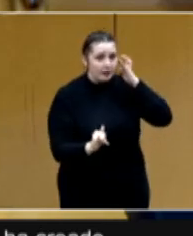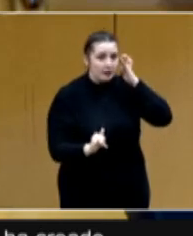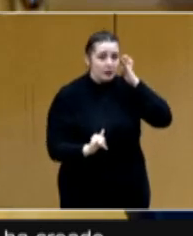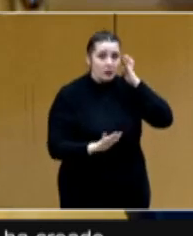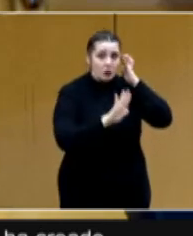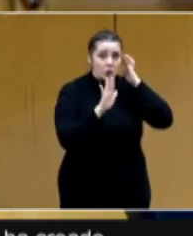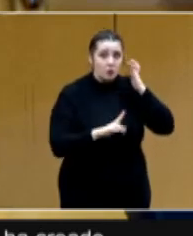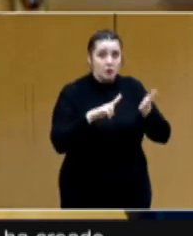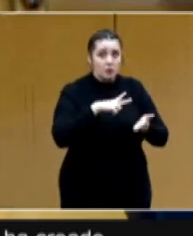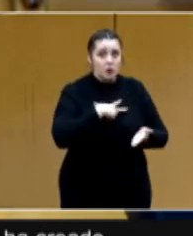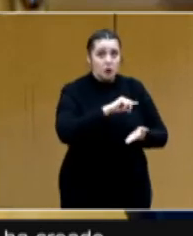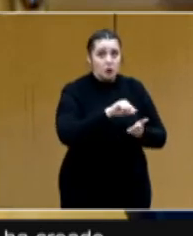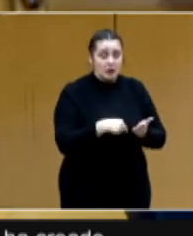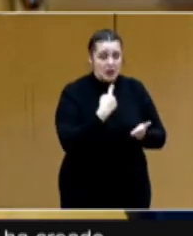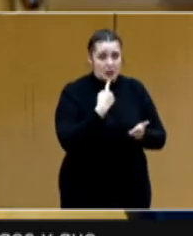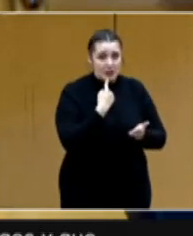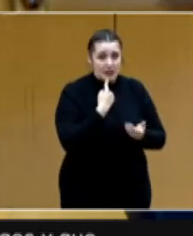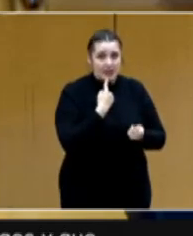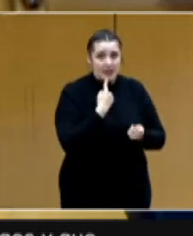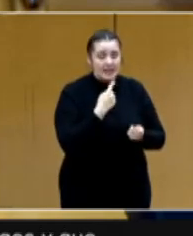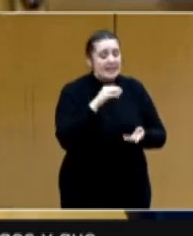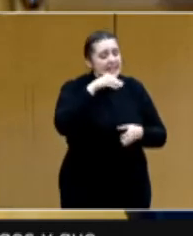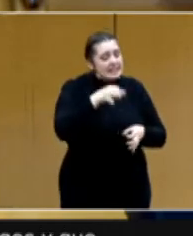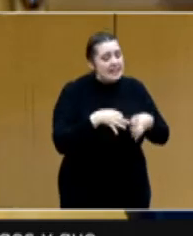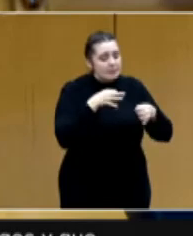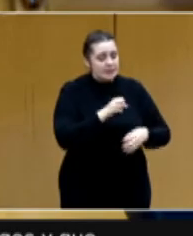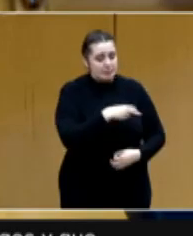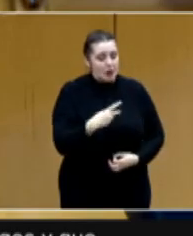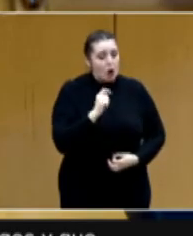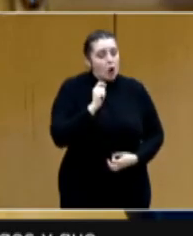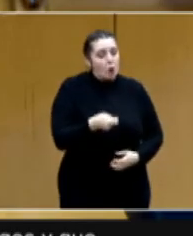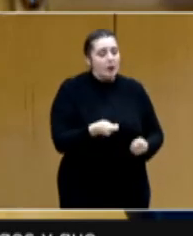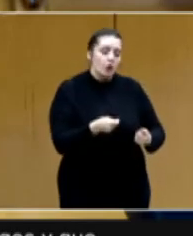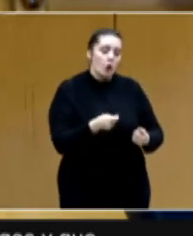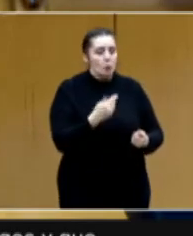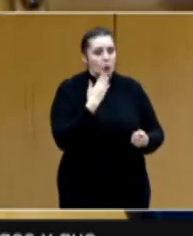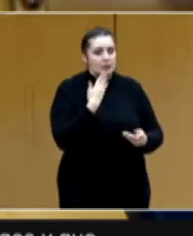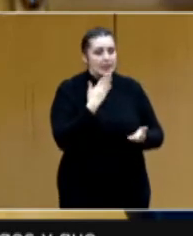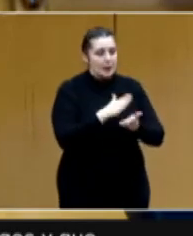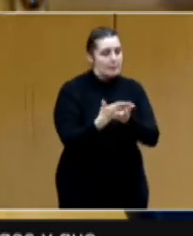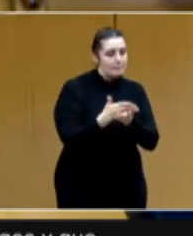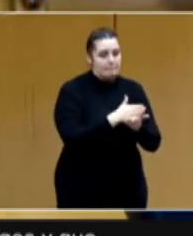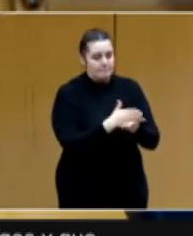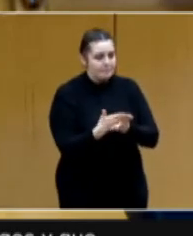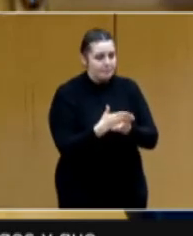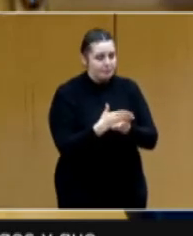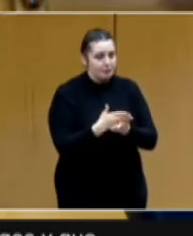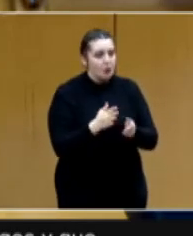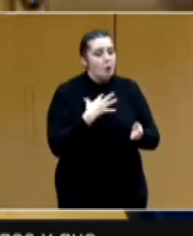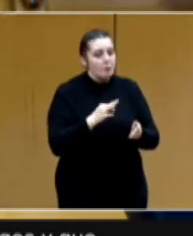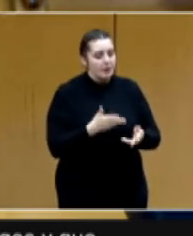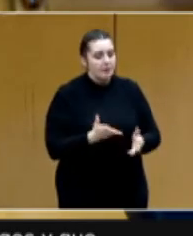Martín Garrido siempre la intervención del juez como pivote en este juego puede la